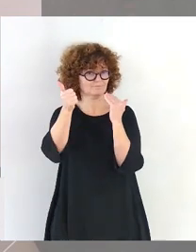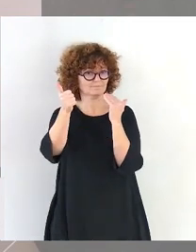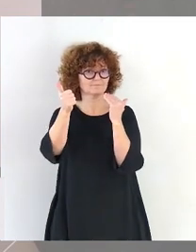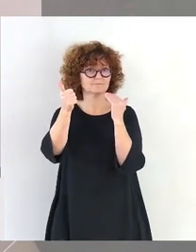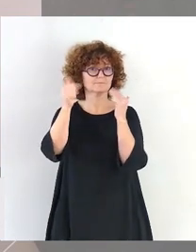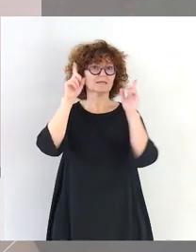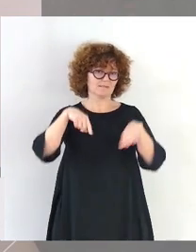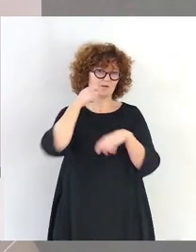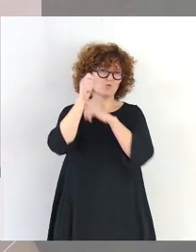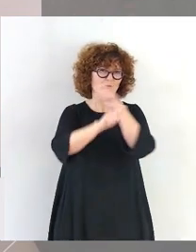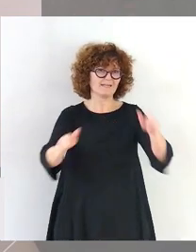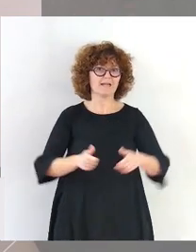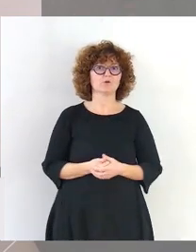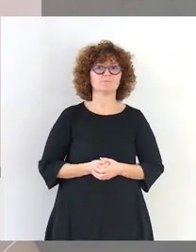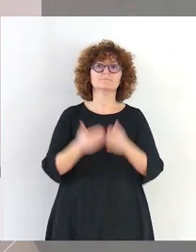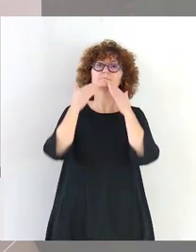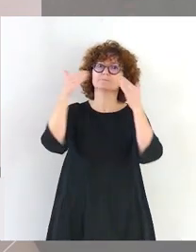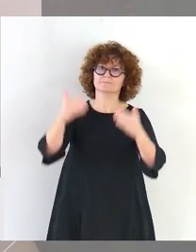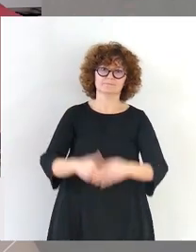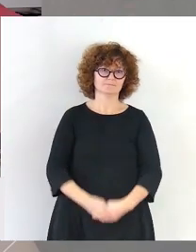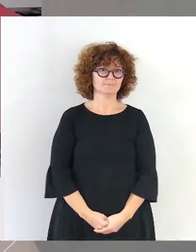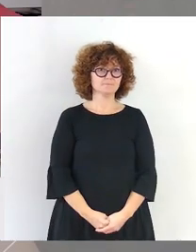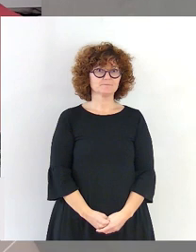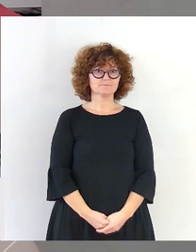más humanitario Muchas